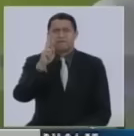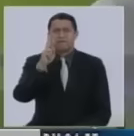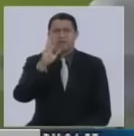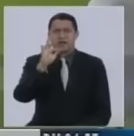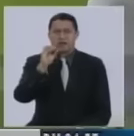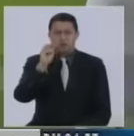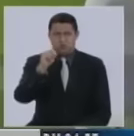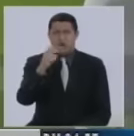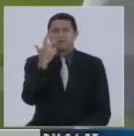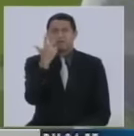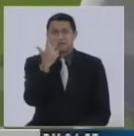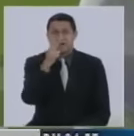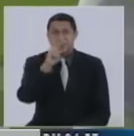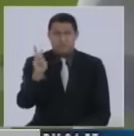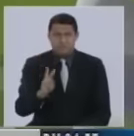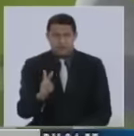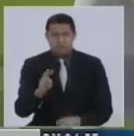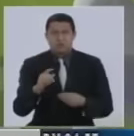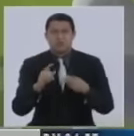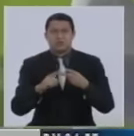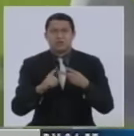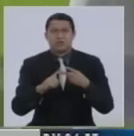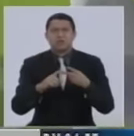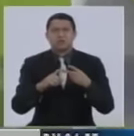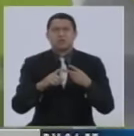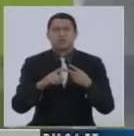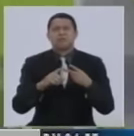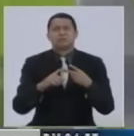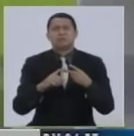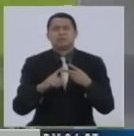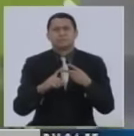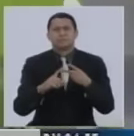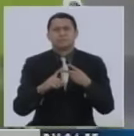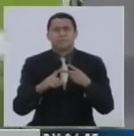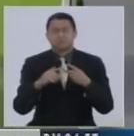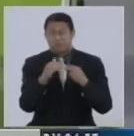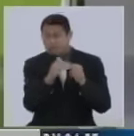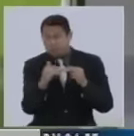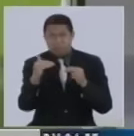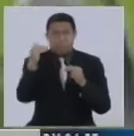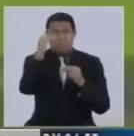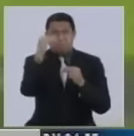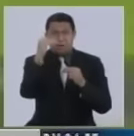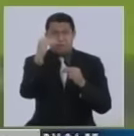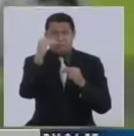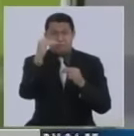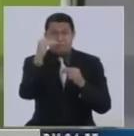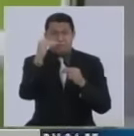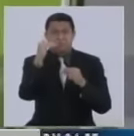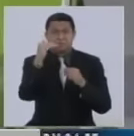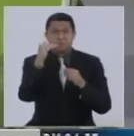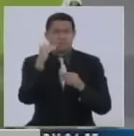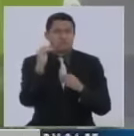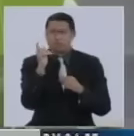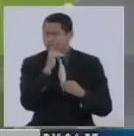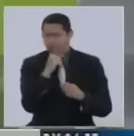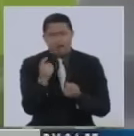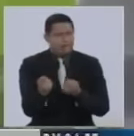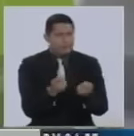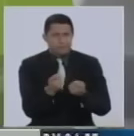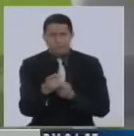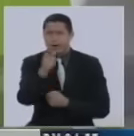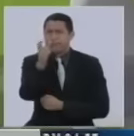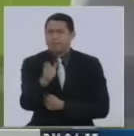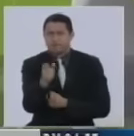interferón en Venezuela y un producto que se llama acetato de glatiramer si esta primera línea con esta primera línea no controlamos al